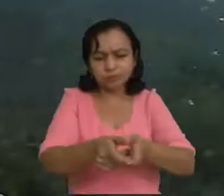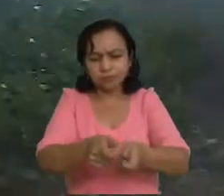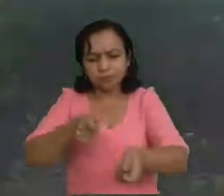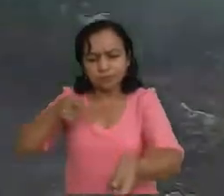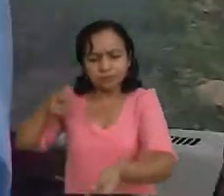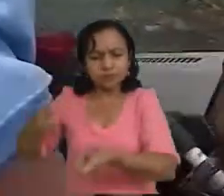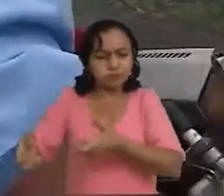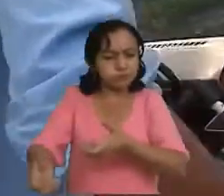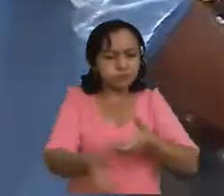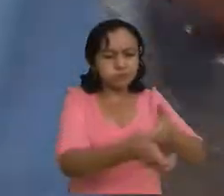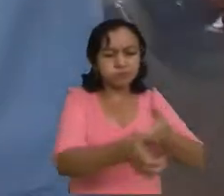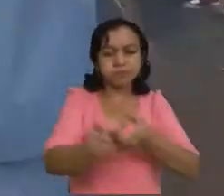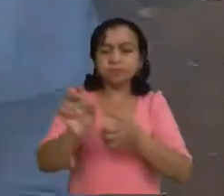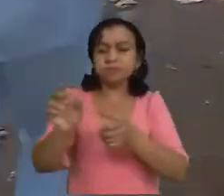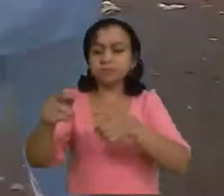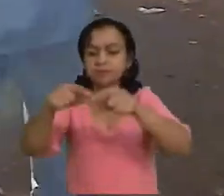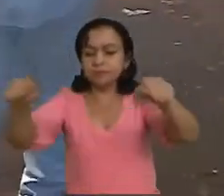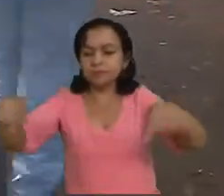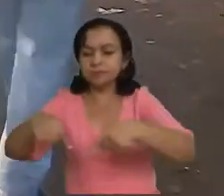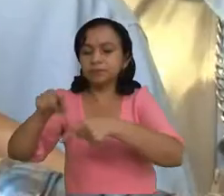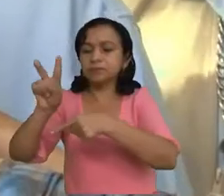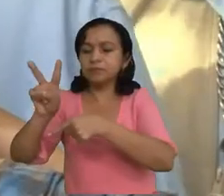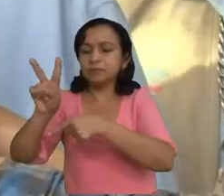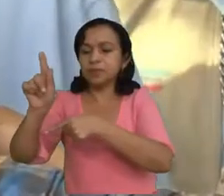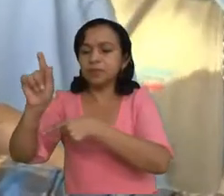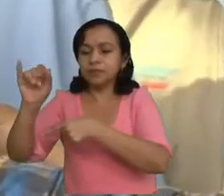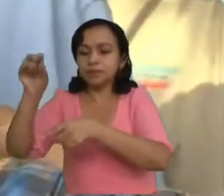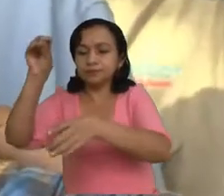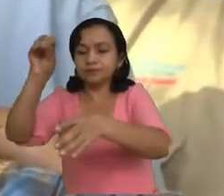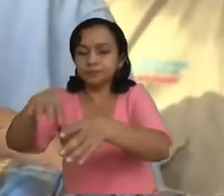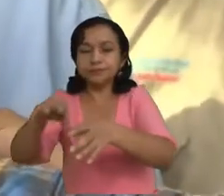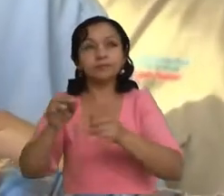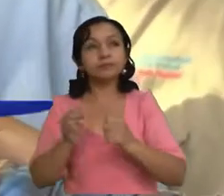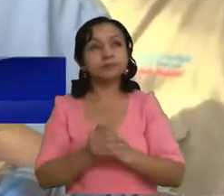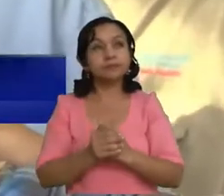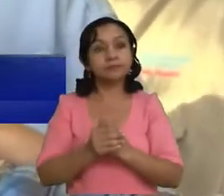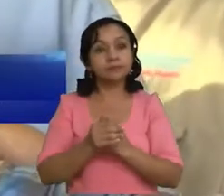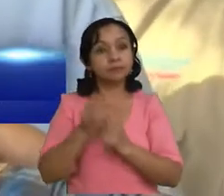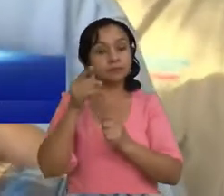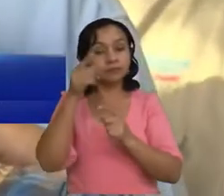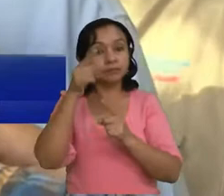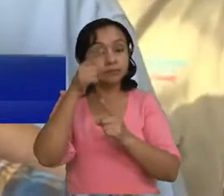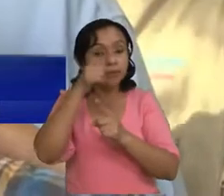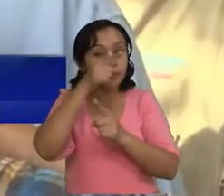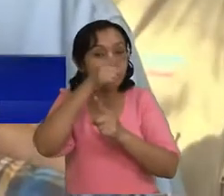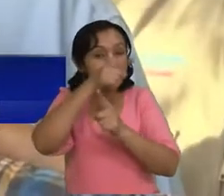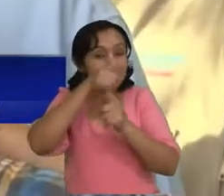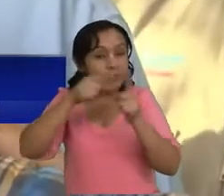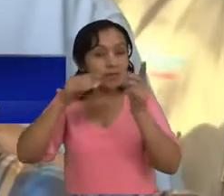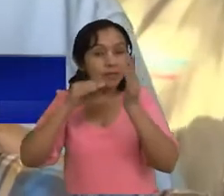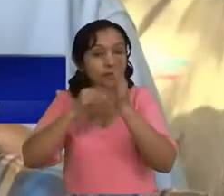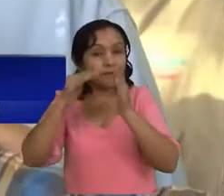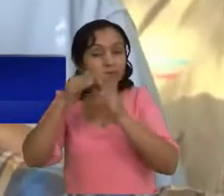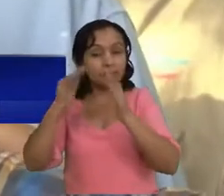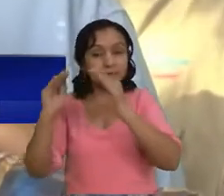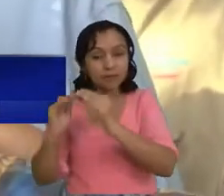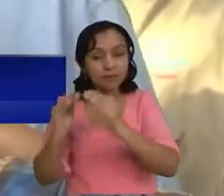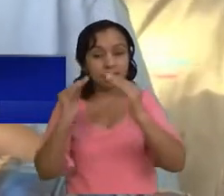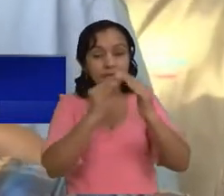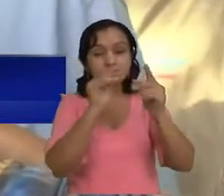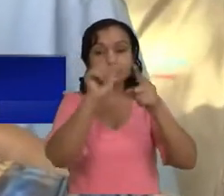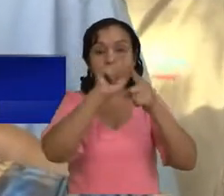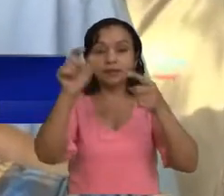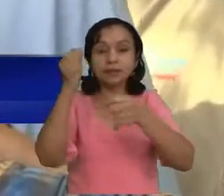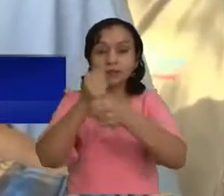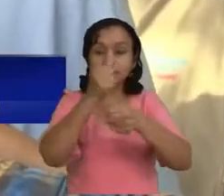BTI en pilas y barriles. Sí, tenemos casi 500,000 de viviendas que trabajar cada mes y de eso se